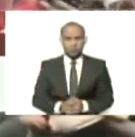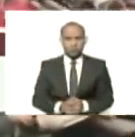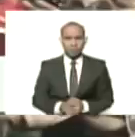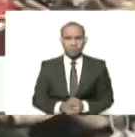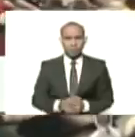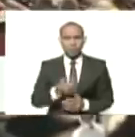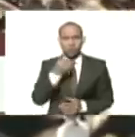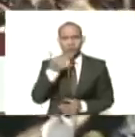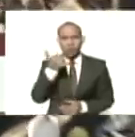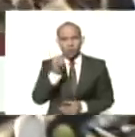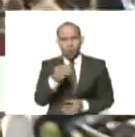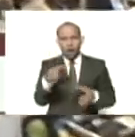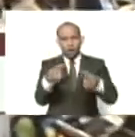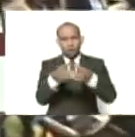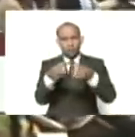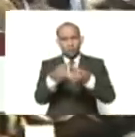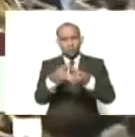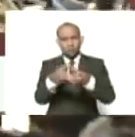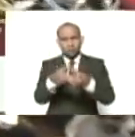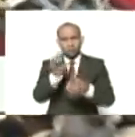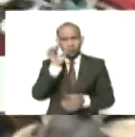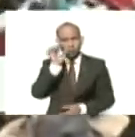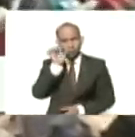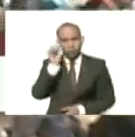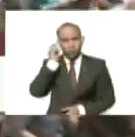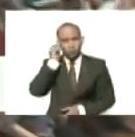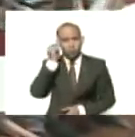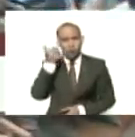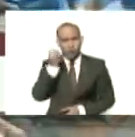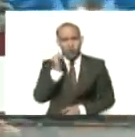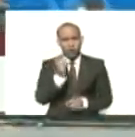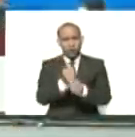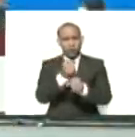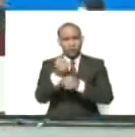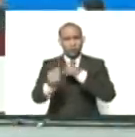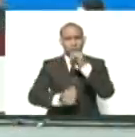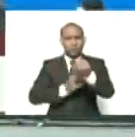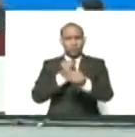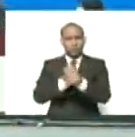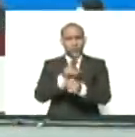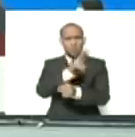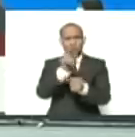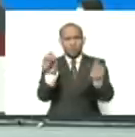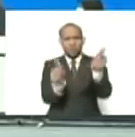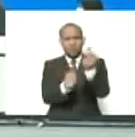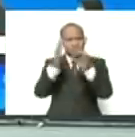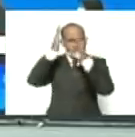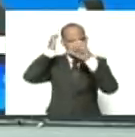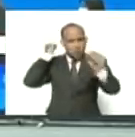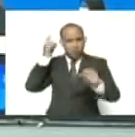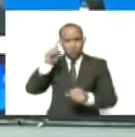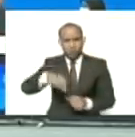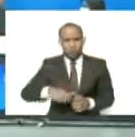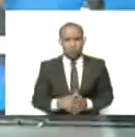Bueno, aquí hay compañeras y compañeros que hacen trabajo internacional. Está el vicecanciller, Rander Peña también.